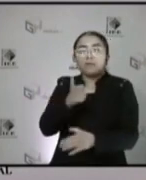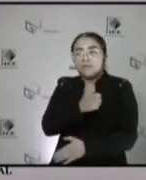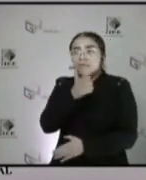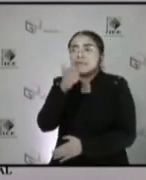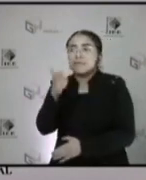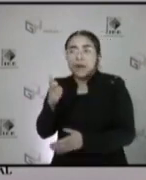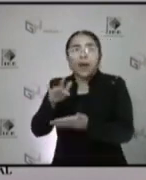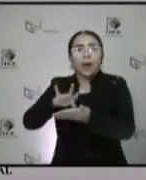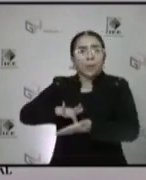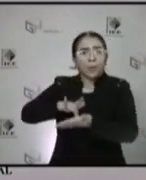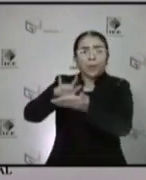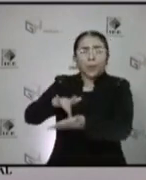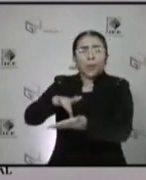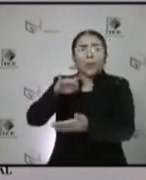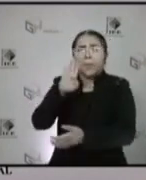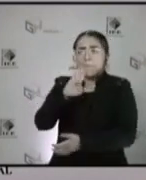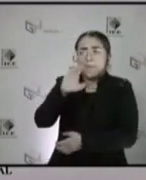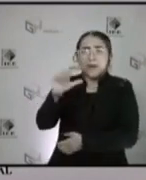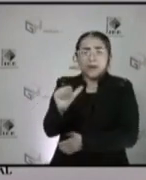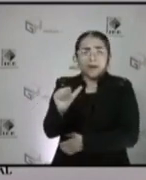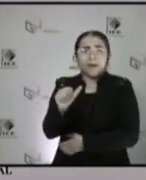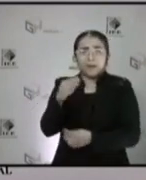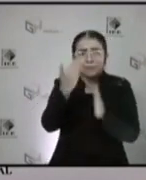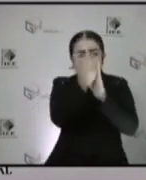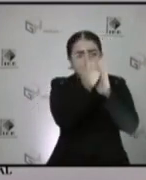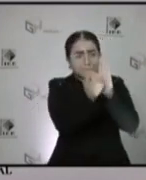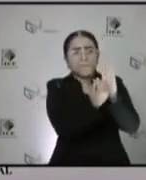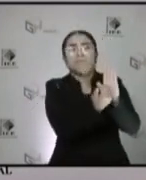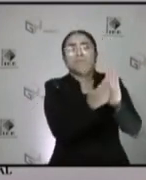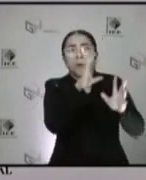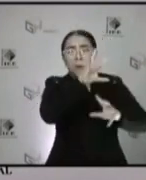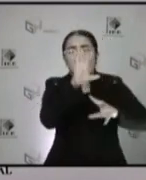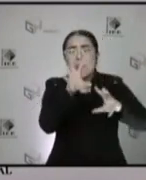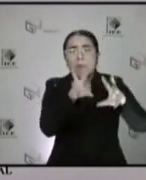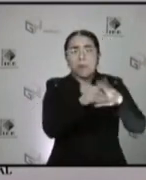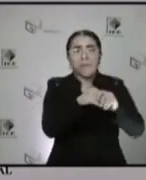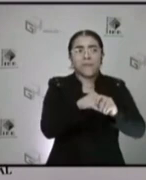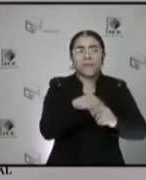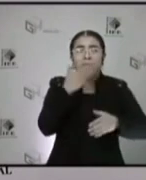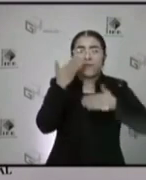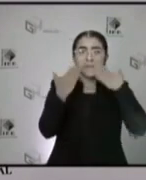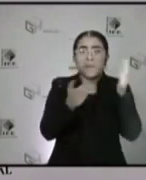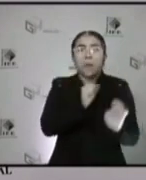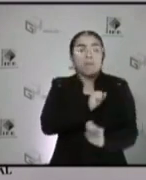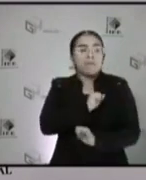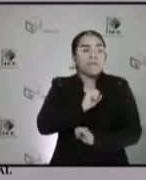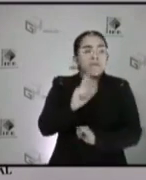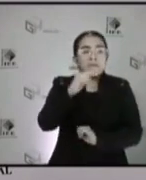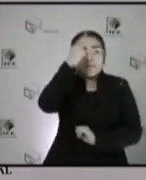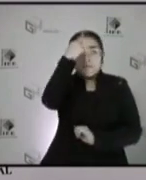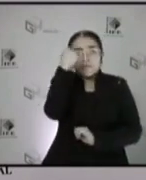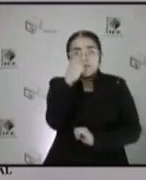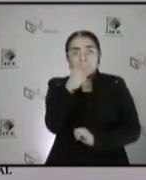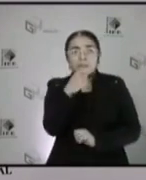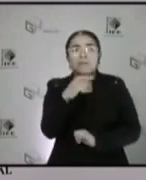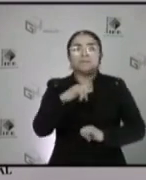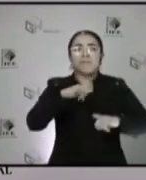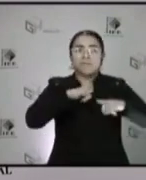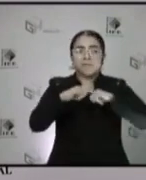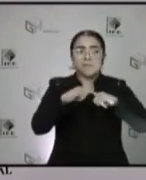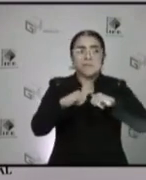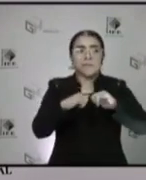y contarán con los requerimientos necesarios. Basados en estudios profesionales en densidad demográfica,